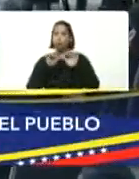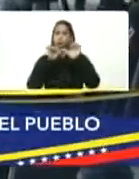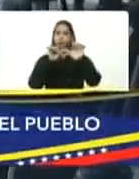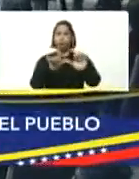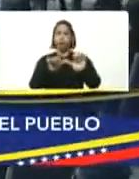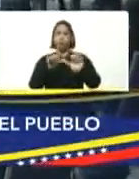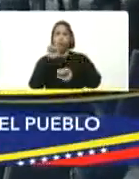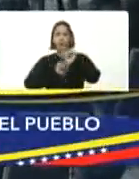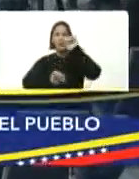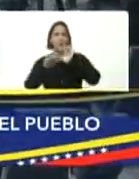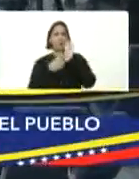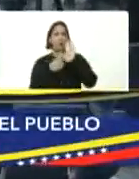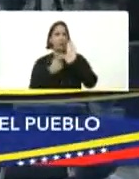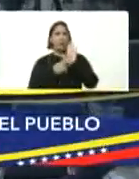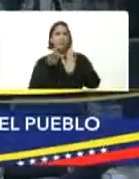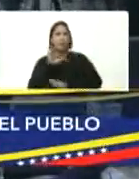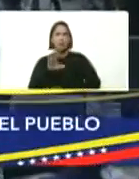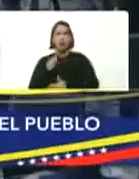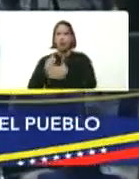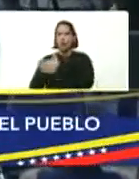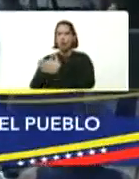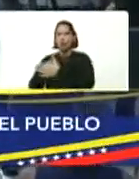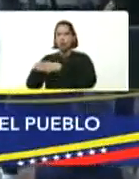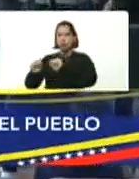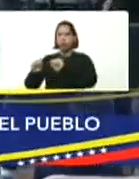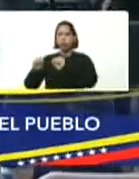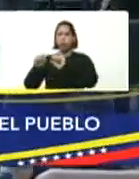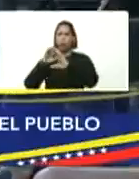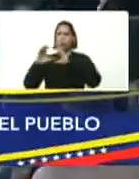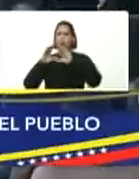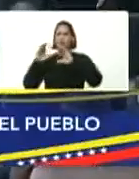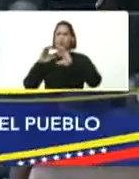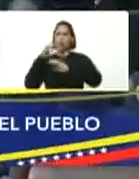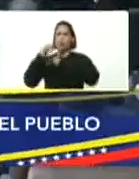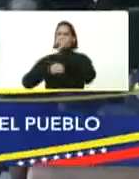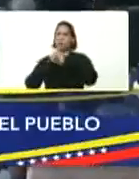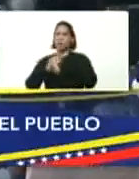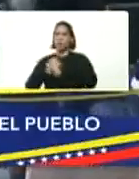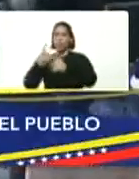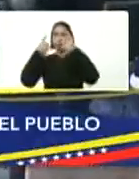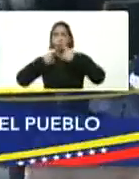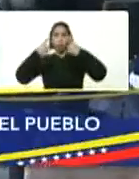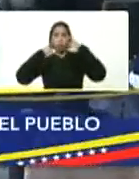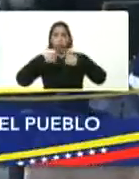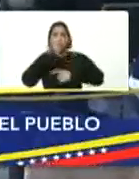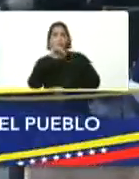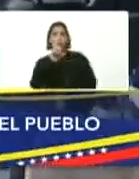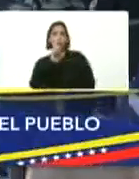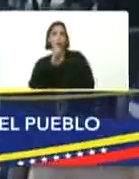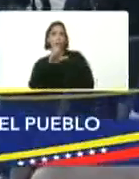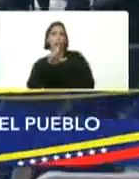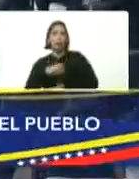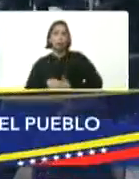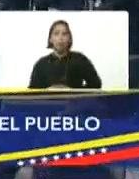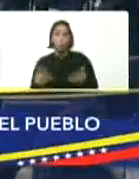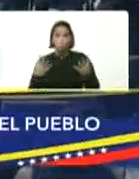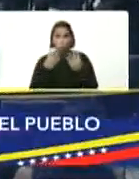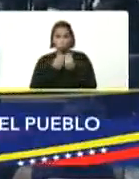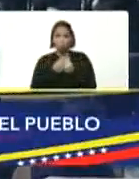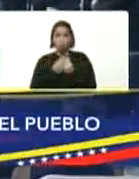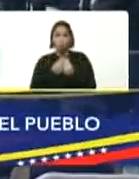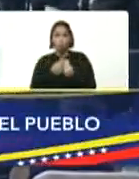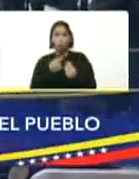verdad de nuestro país contra la canalla mediática internacional, como nos los enseñó Joel Atilio. Junto a